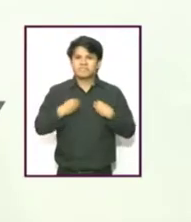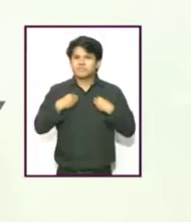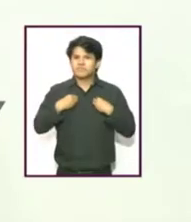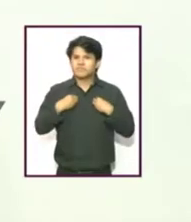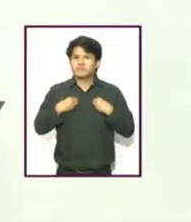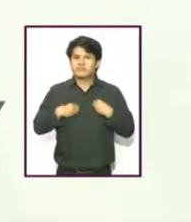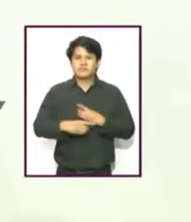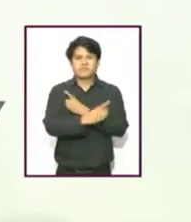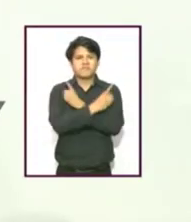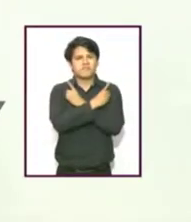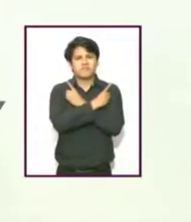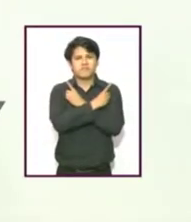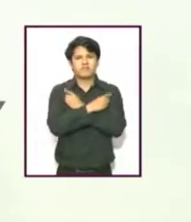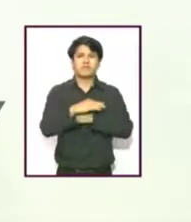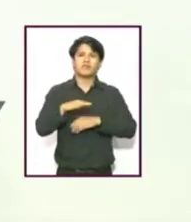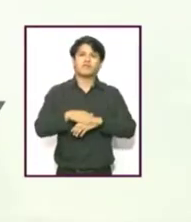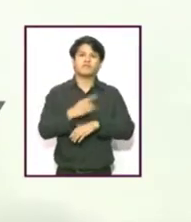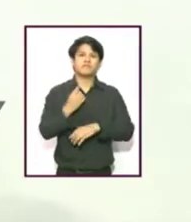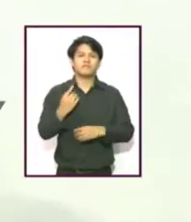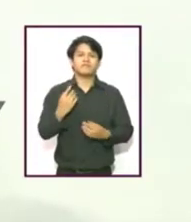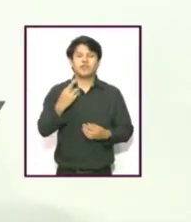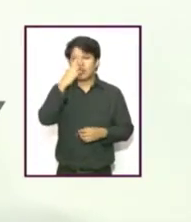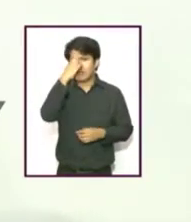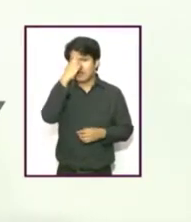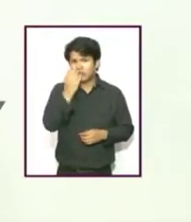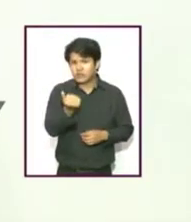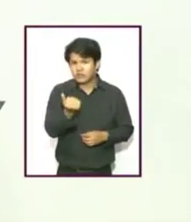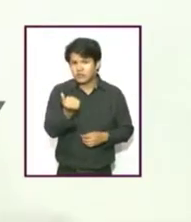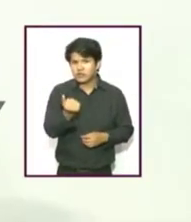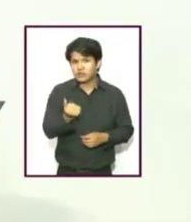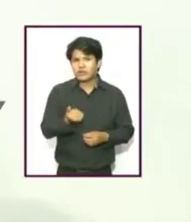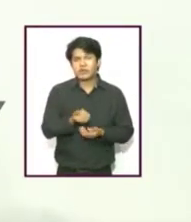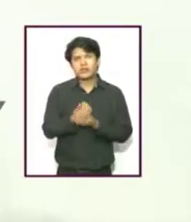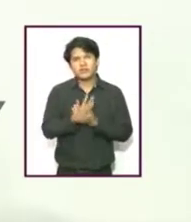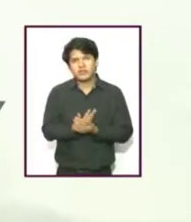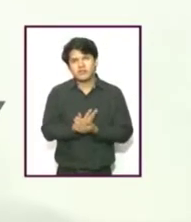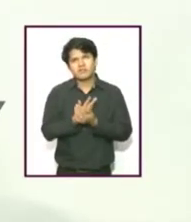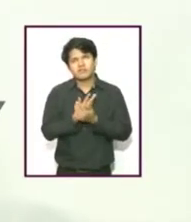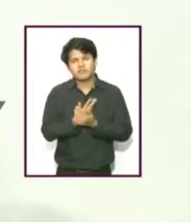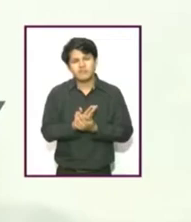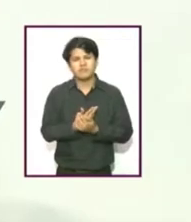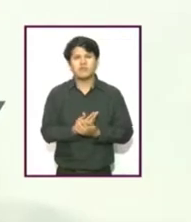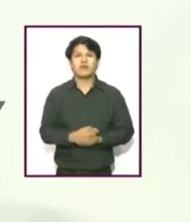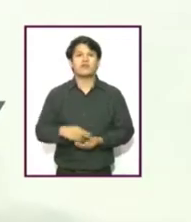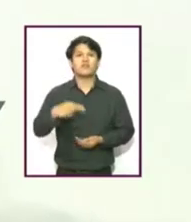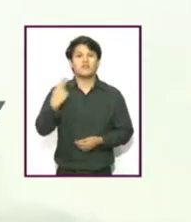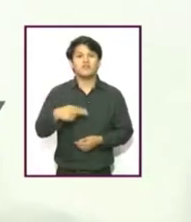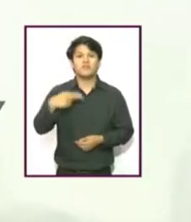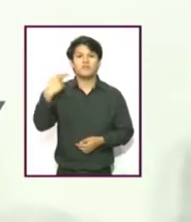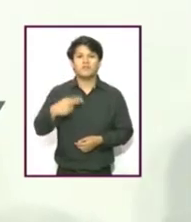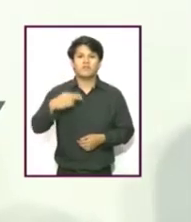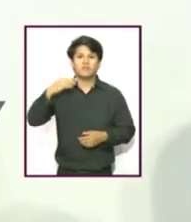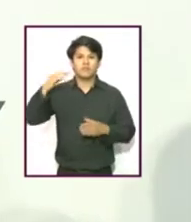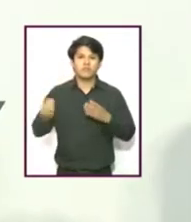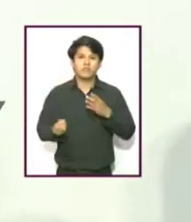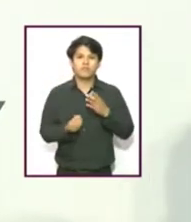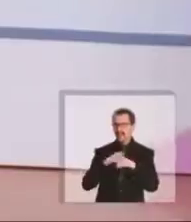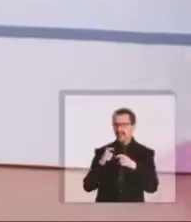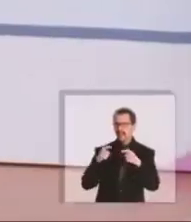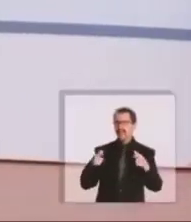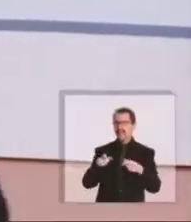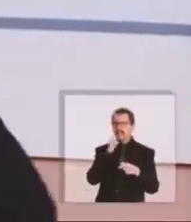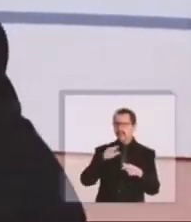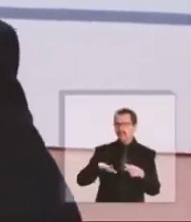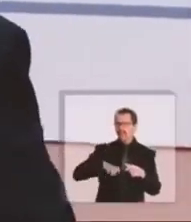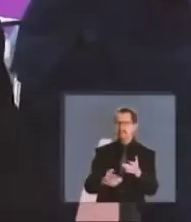en la que nos encontramos se llama reforma energética, esa maldita reforma. Hay una canción que usted